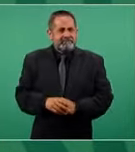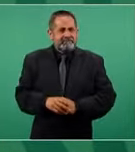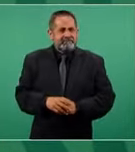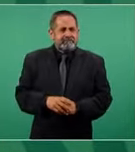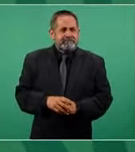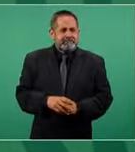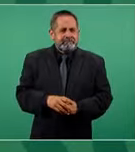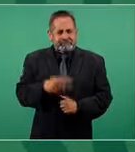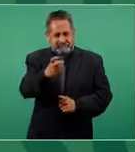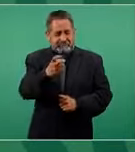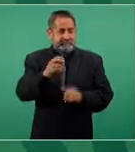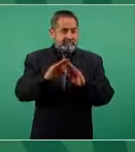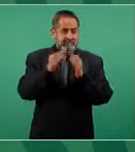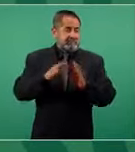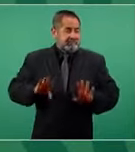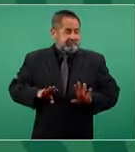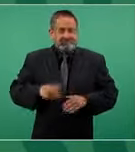ese estilo